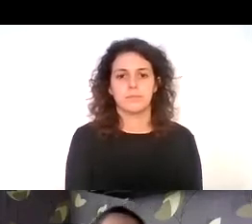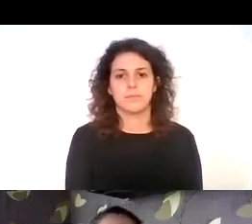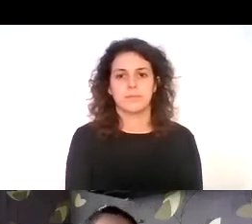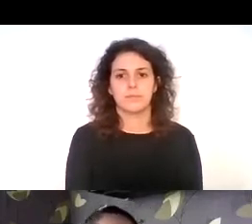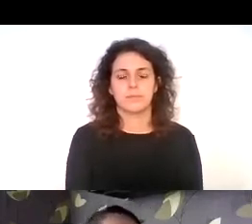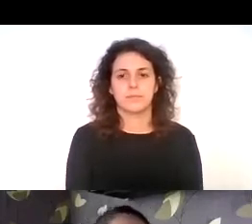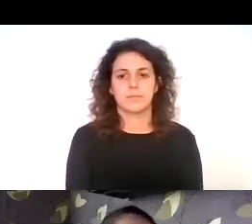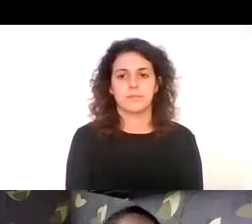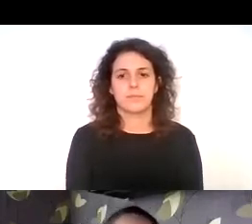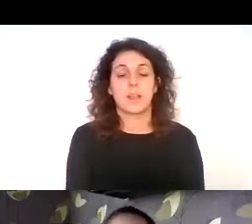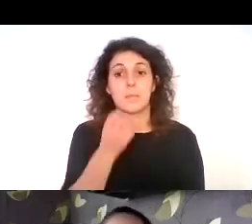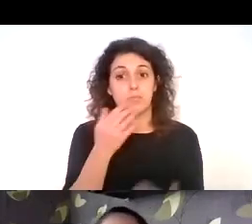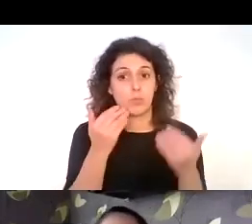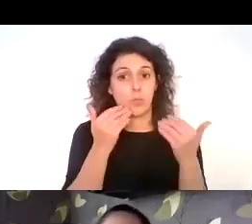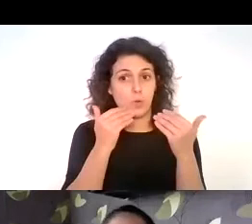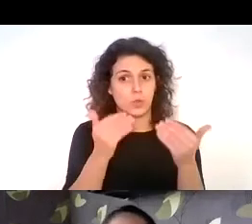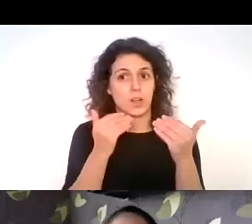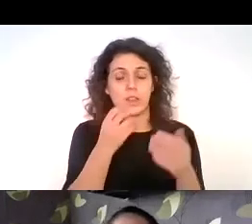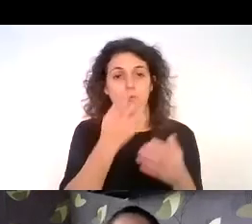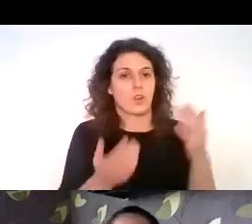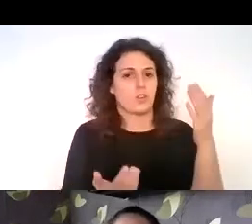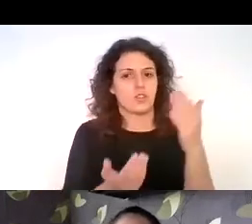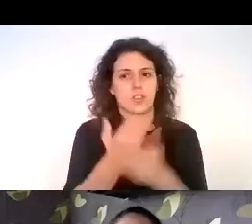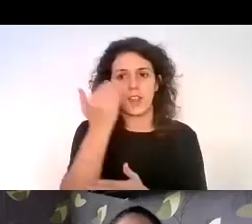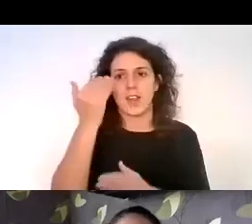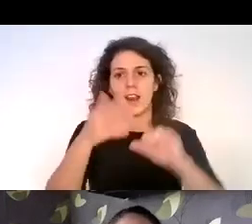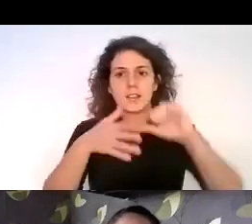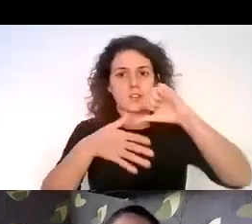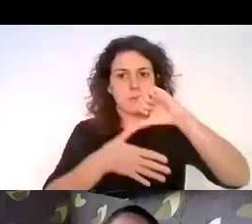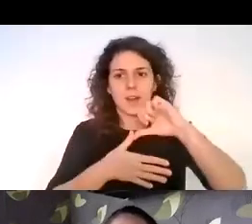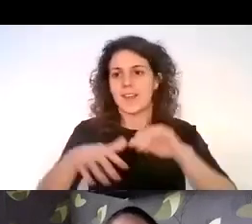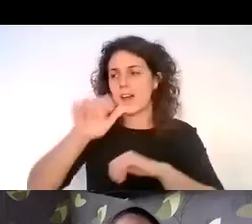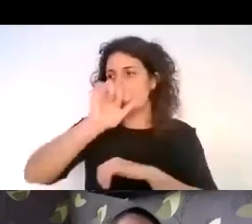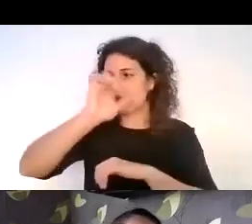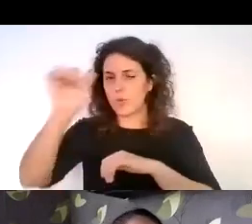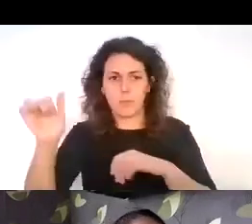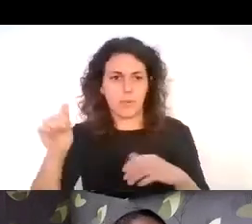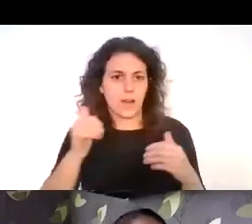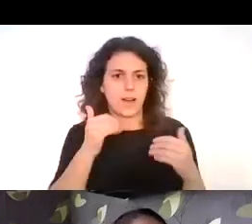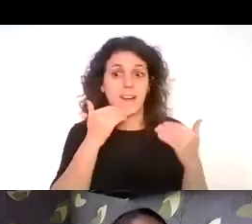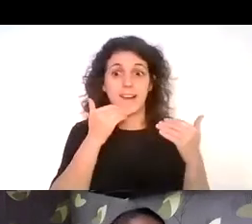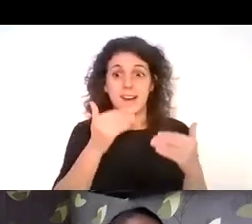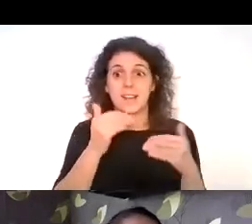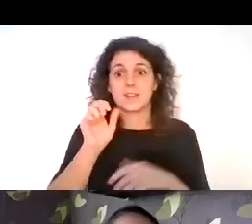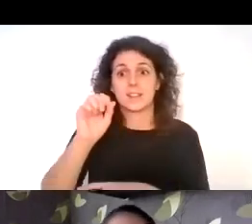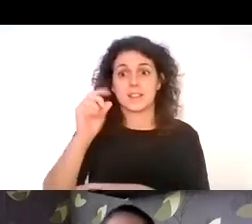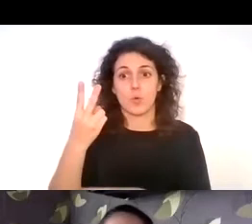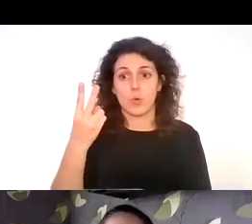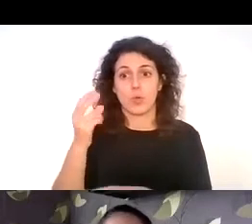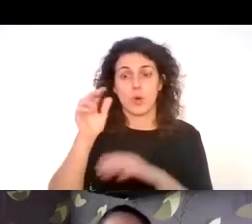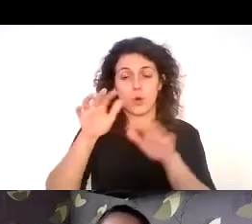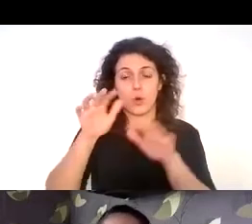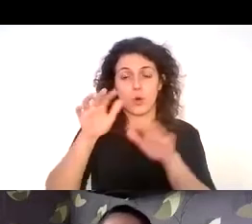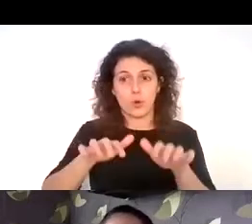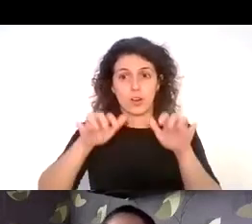Bien, muchas gracias. Buenos días, Latinoamérica. Buenas tardes, Europa. Gracias al segundo Congreso Tour for All